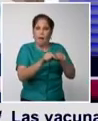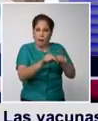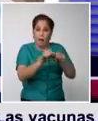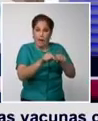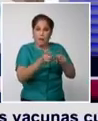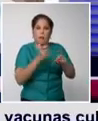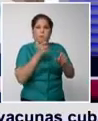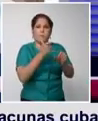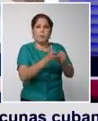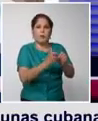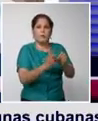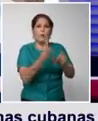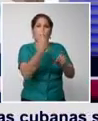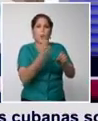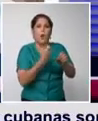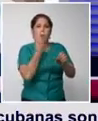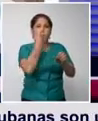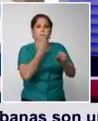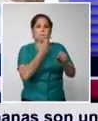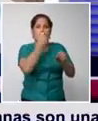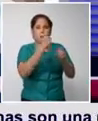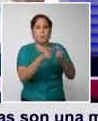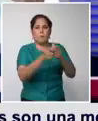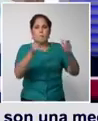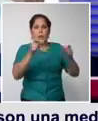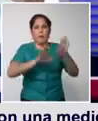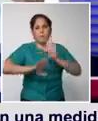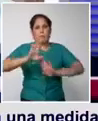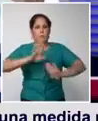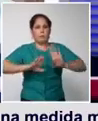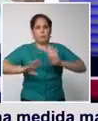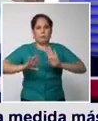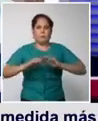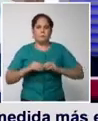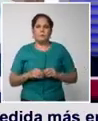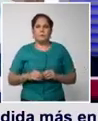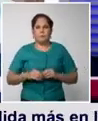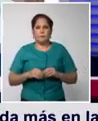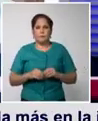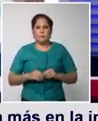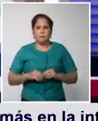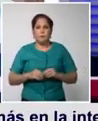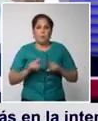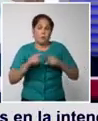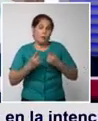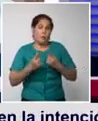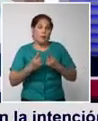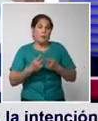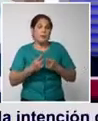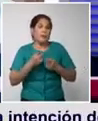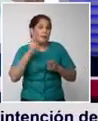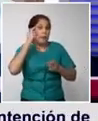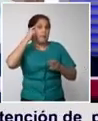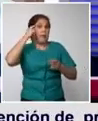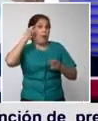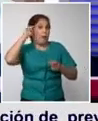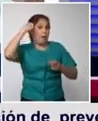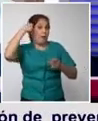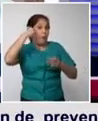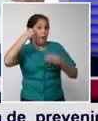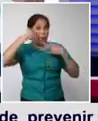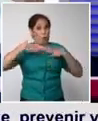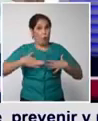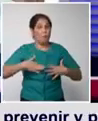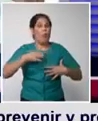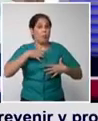Con una sola dosis se incrementan esos capacidad inhibitoria se incrementan los títulos de anticuerpos y la